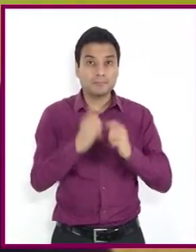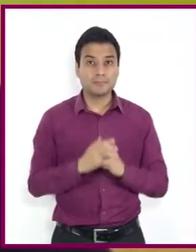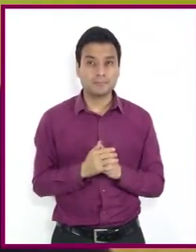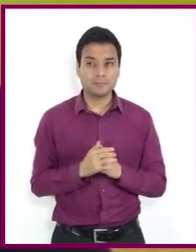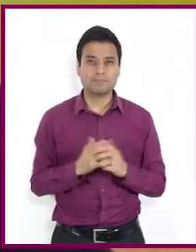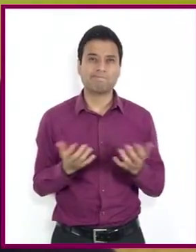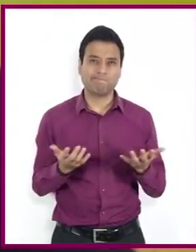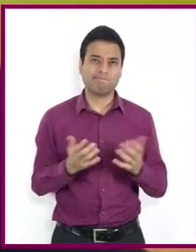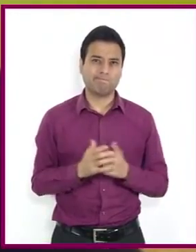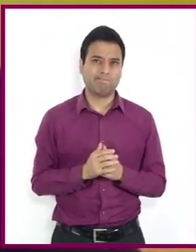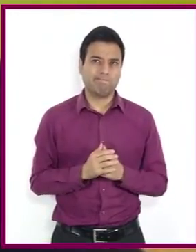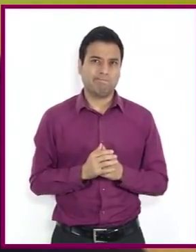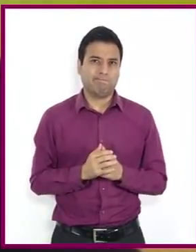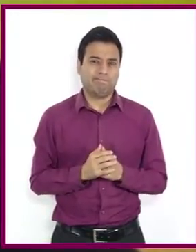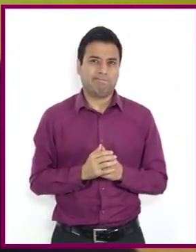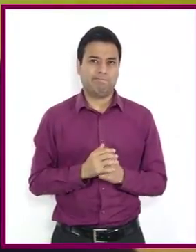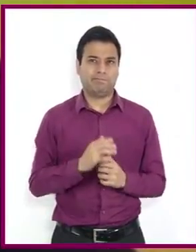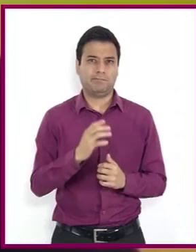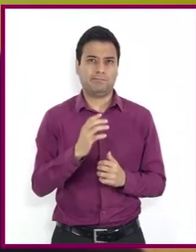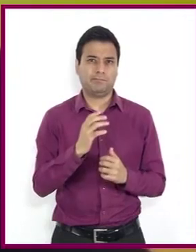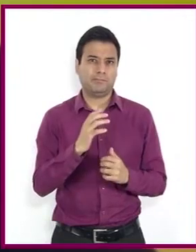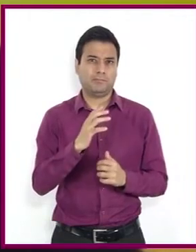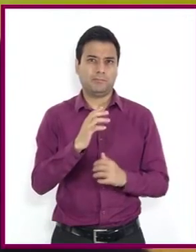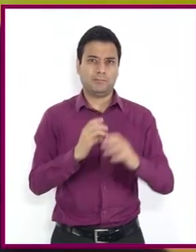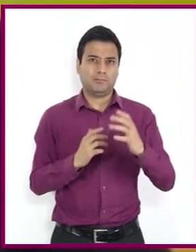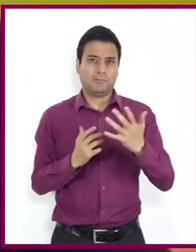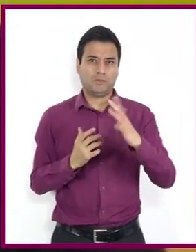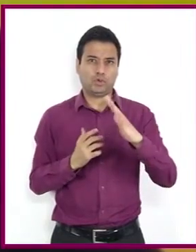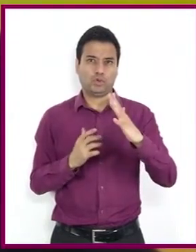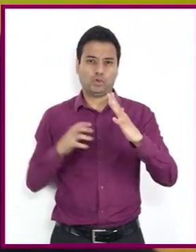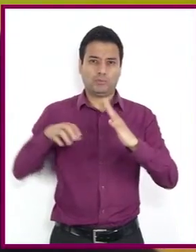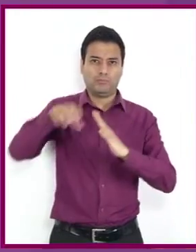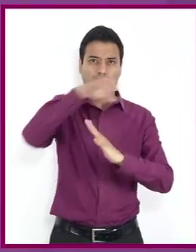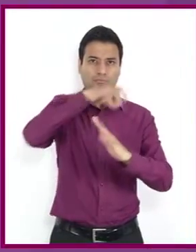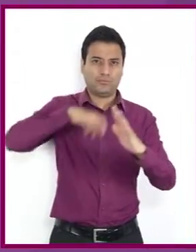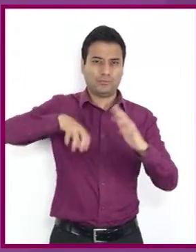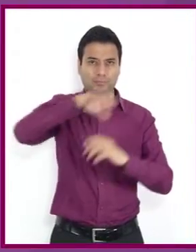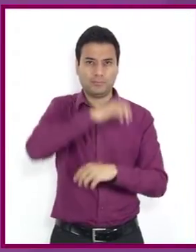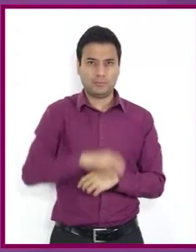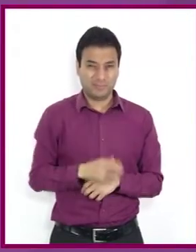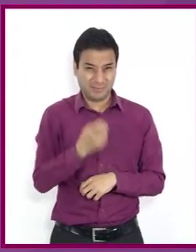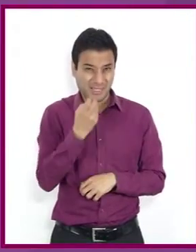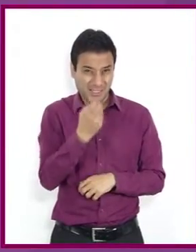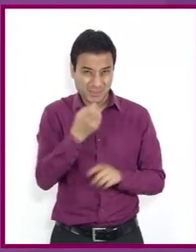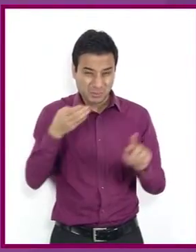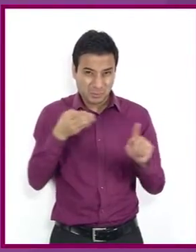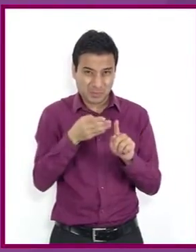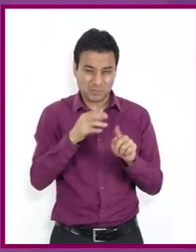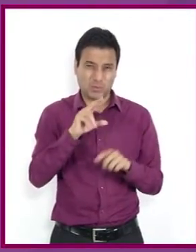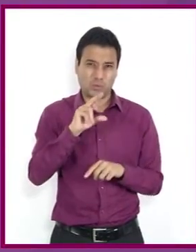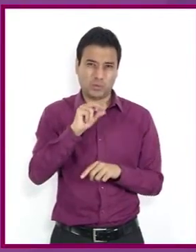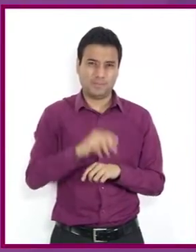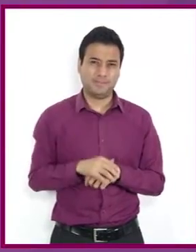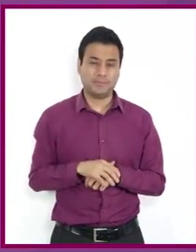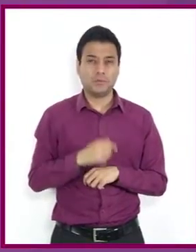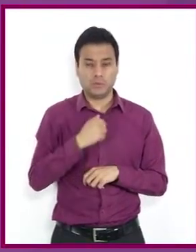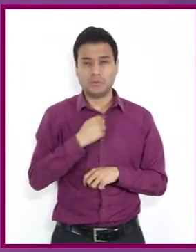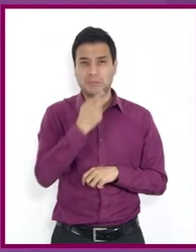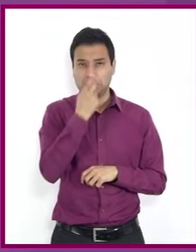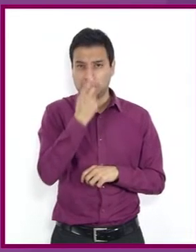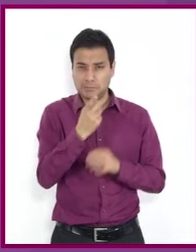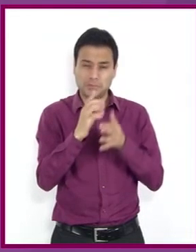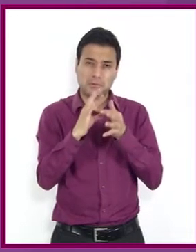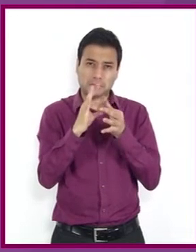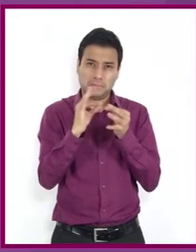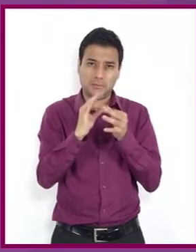el copernicanismo, aunque esa no era la intención de mi obra. Después de confesar, tuve que